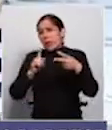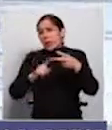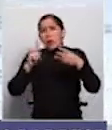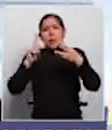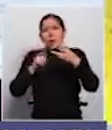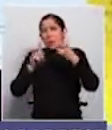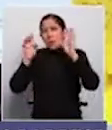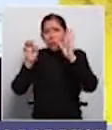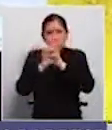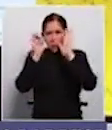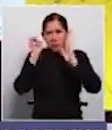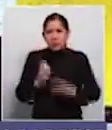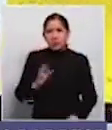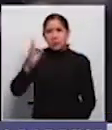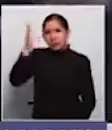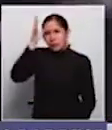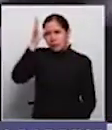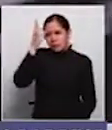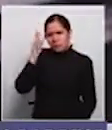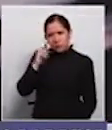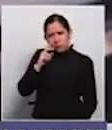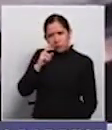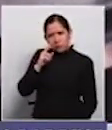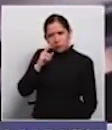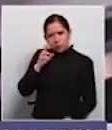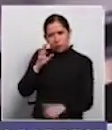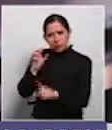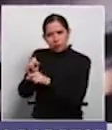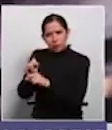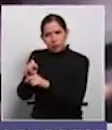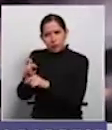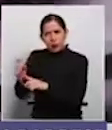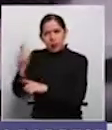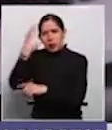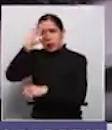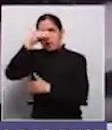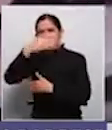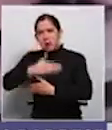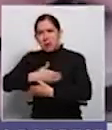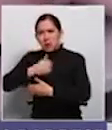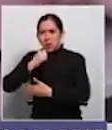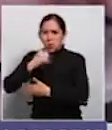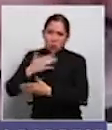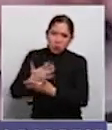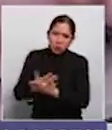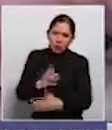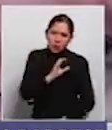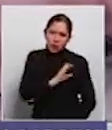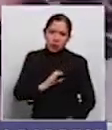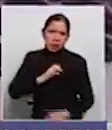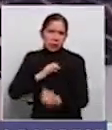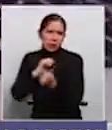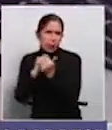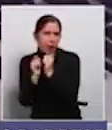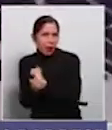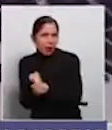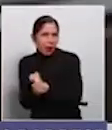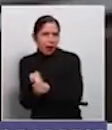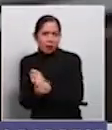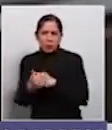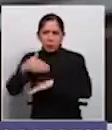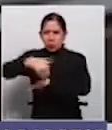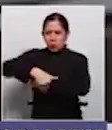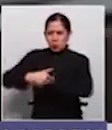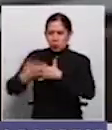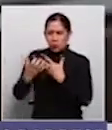el padre de familia haya detectado algún cambio de carácter, pesadillas nocturnas, abstraimiento, o